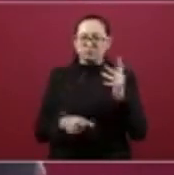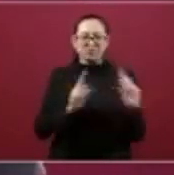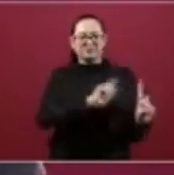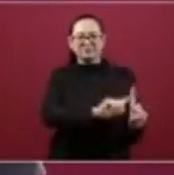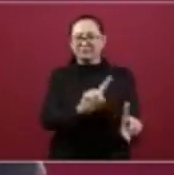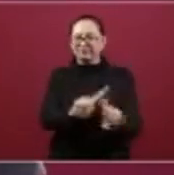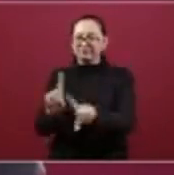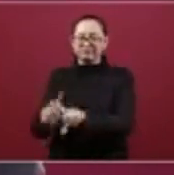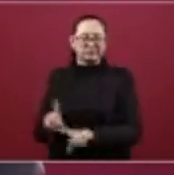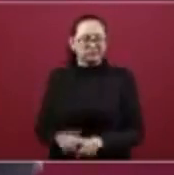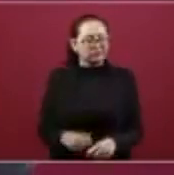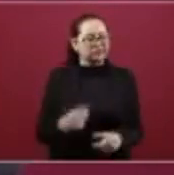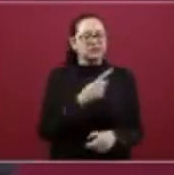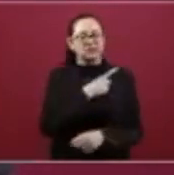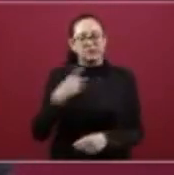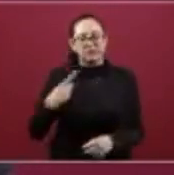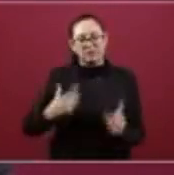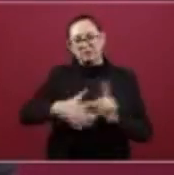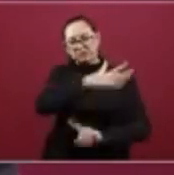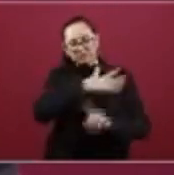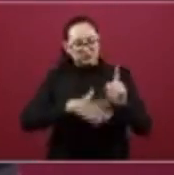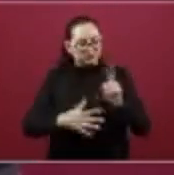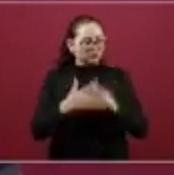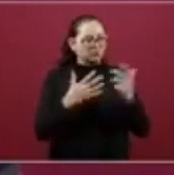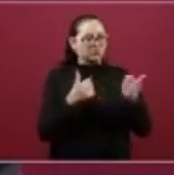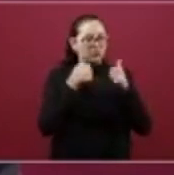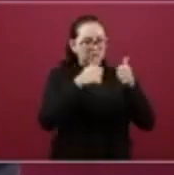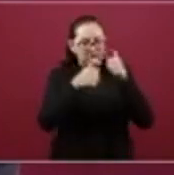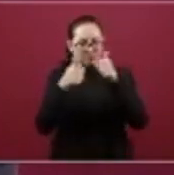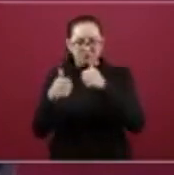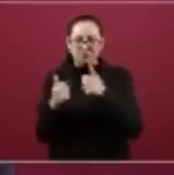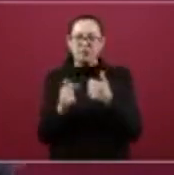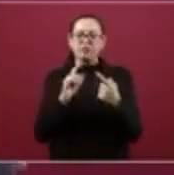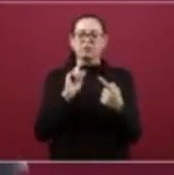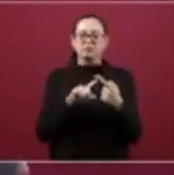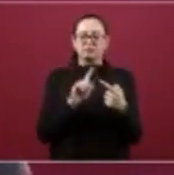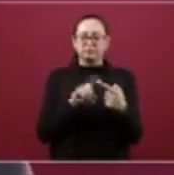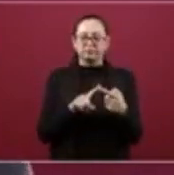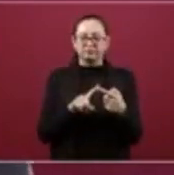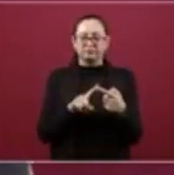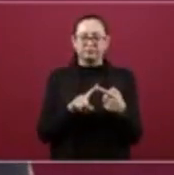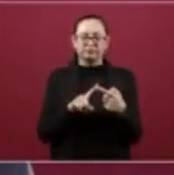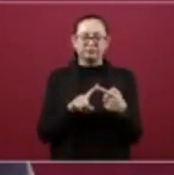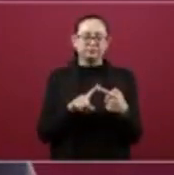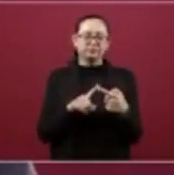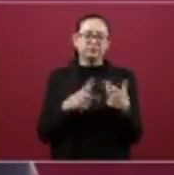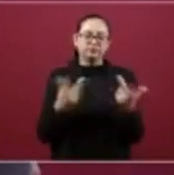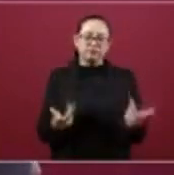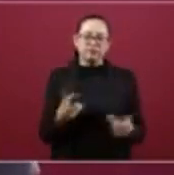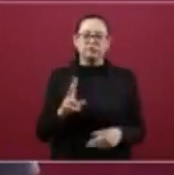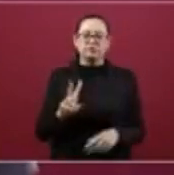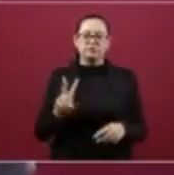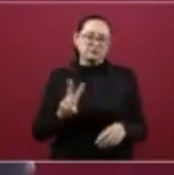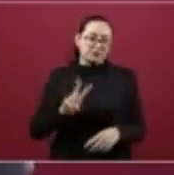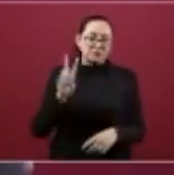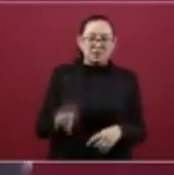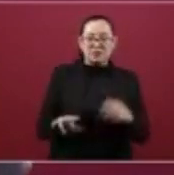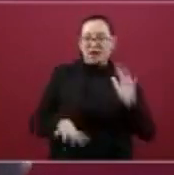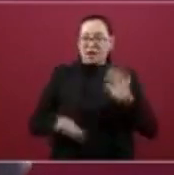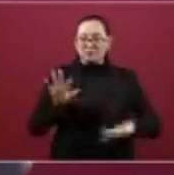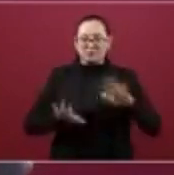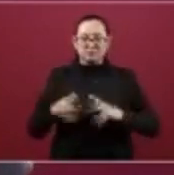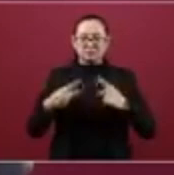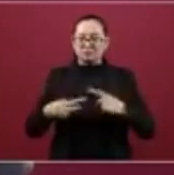cuenta. Primero, que en efecto, ¿sí?, la gente solo así puede